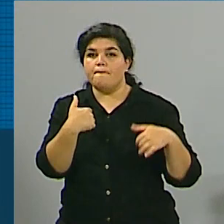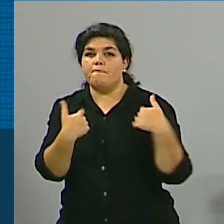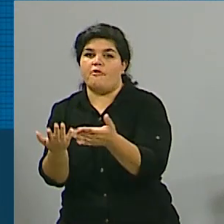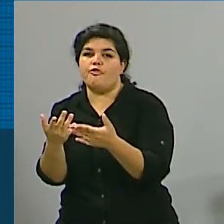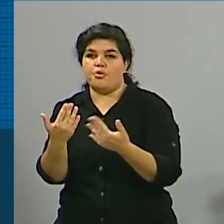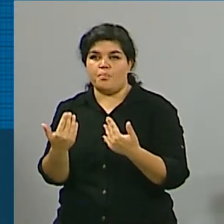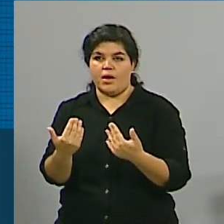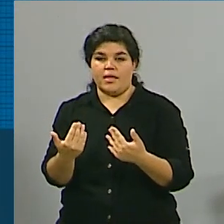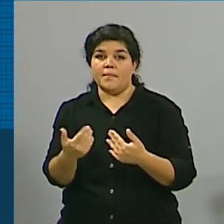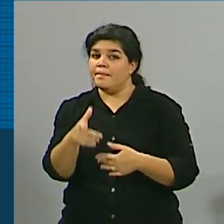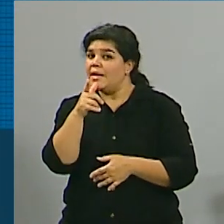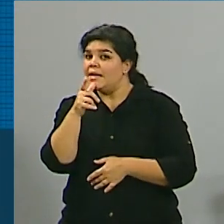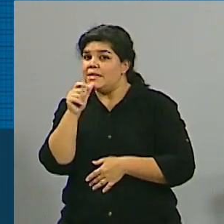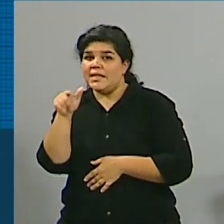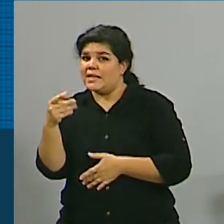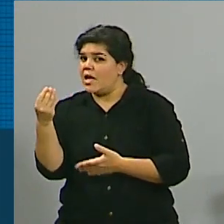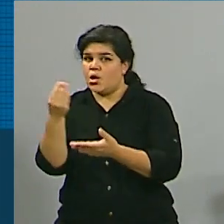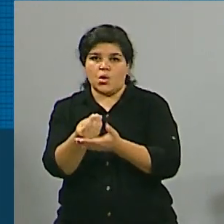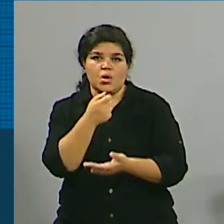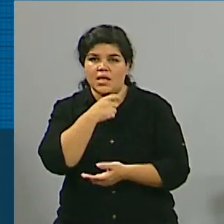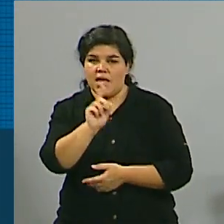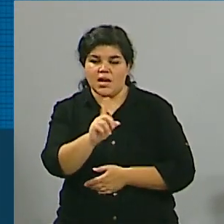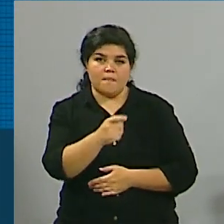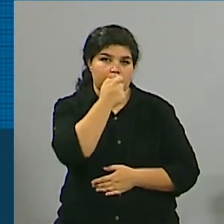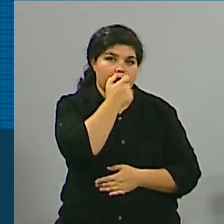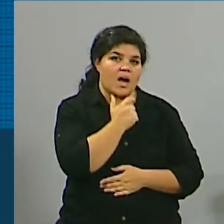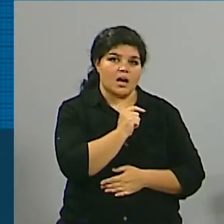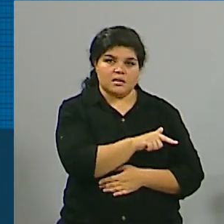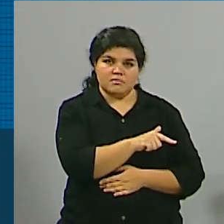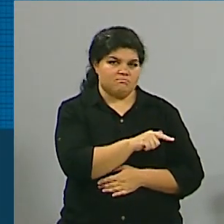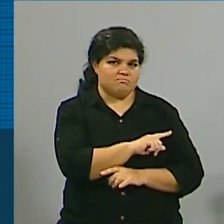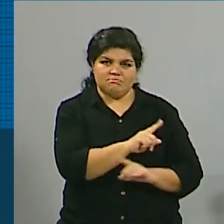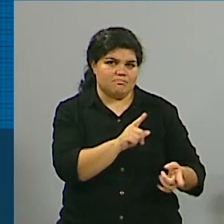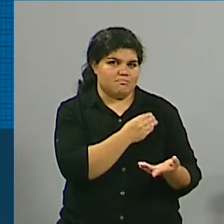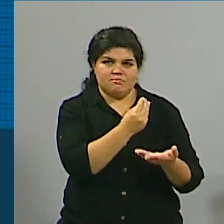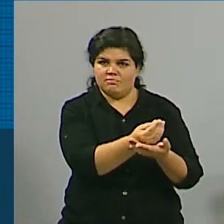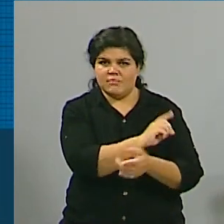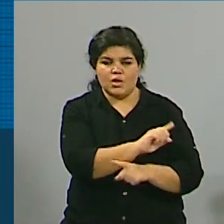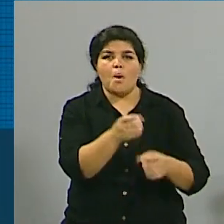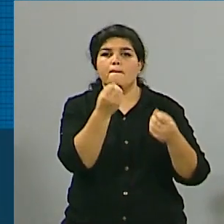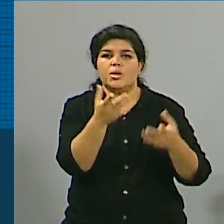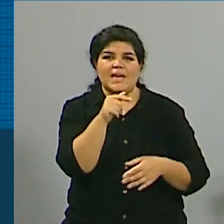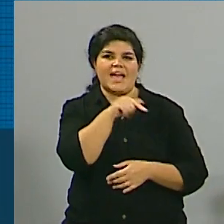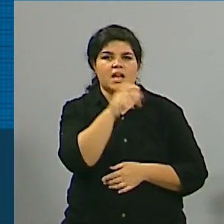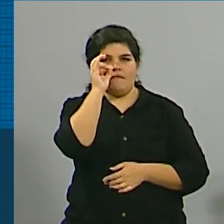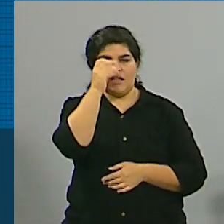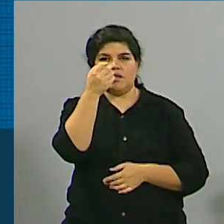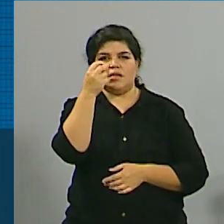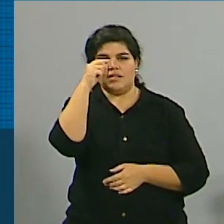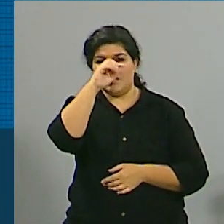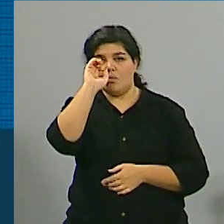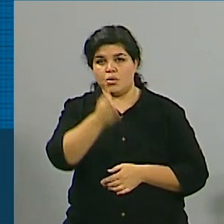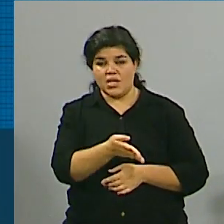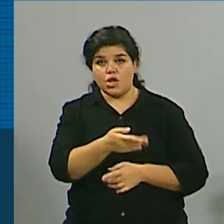no participar en la elección. Al igual que hizo Mauricio Macri, que su imagen positiva es de un 27% y su imagen